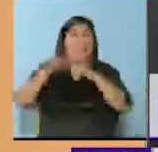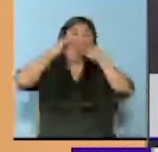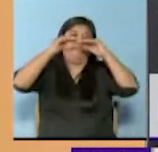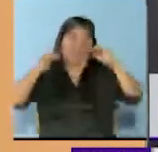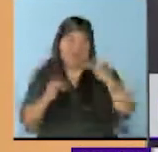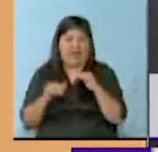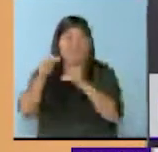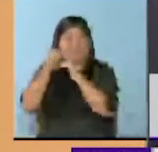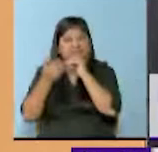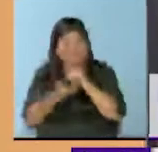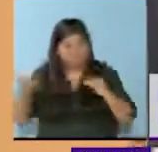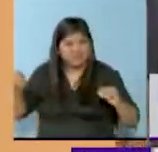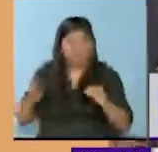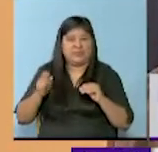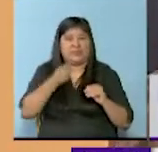por chico, ahora